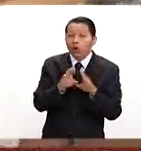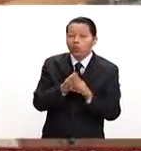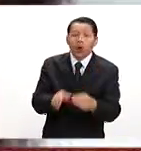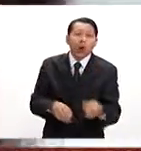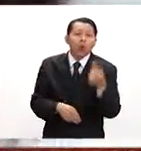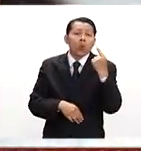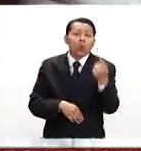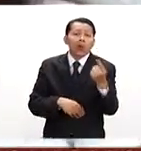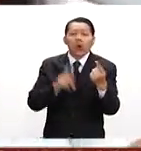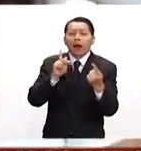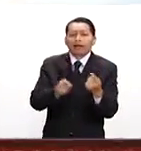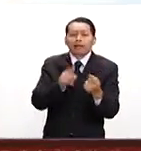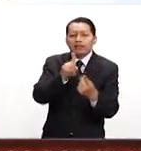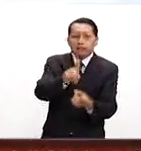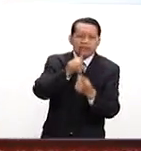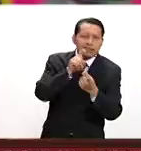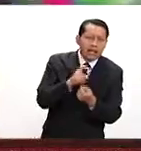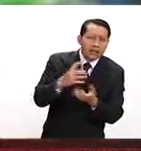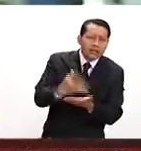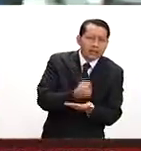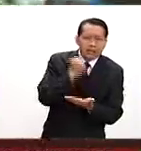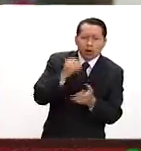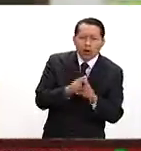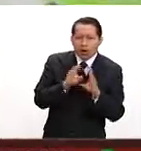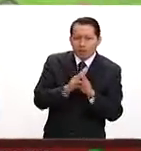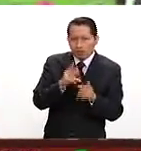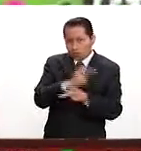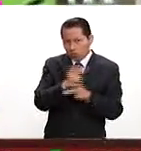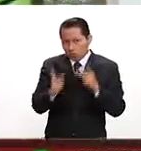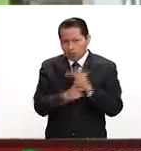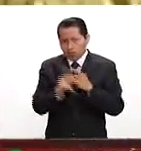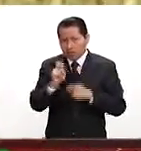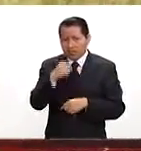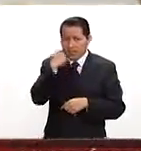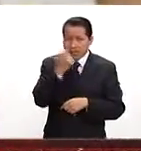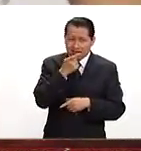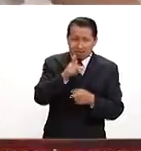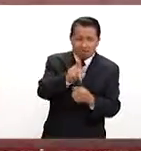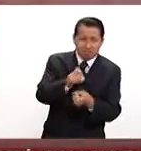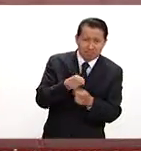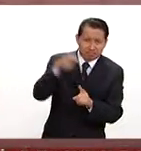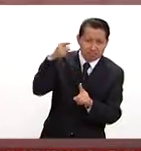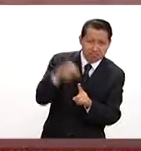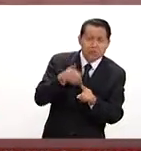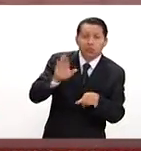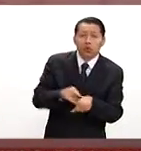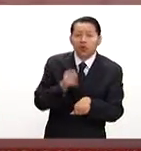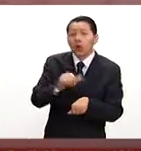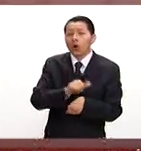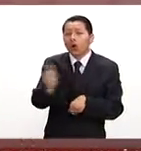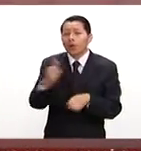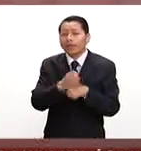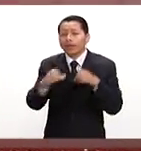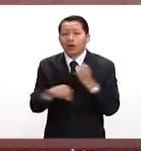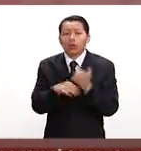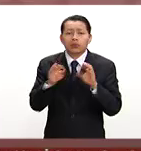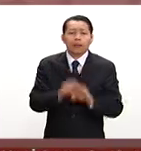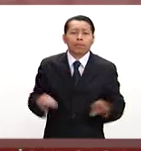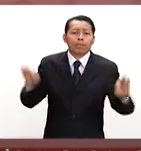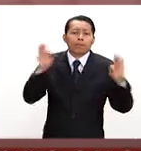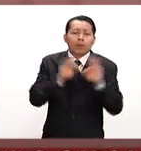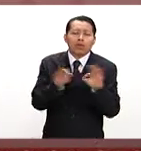ver con ingreso o ganancia, es decir, ser productivo es tener el ingreso, porque otra cosa que es muy importante en los microempresarios